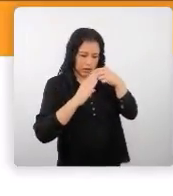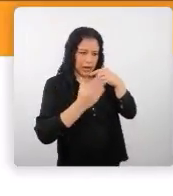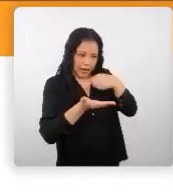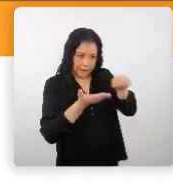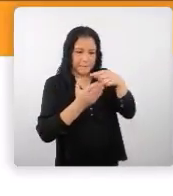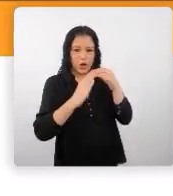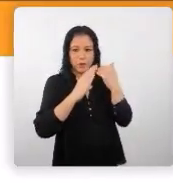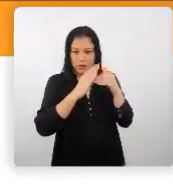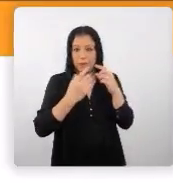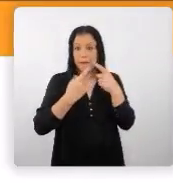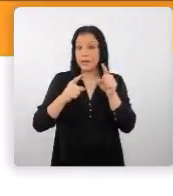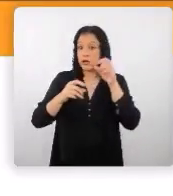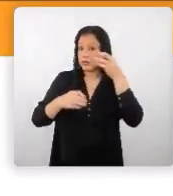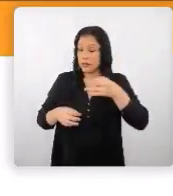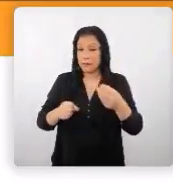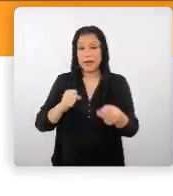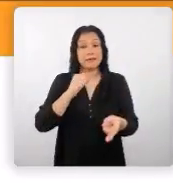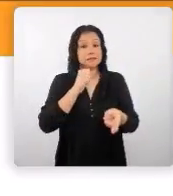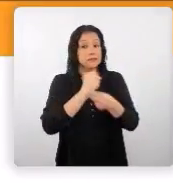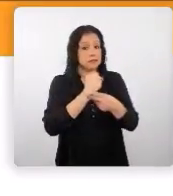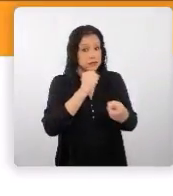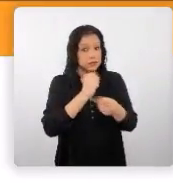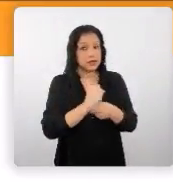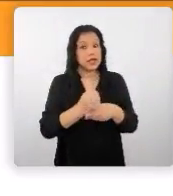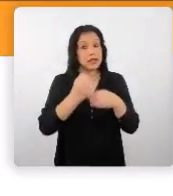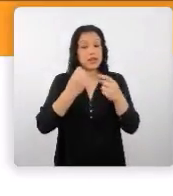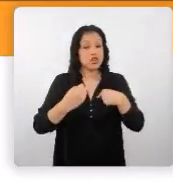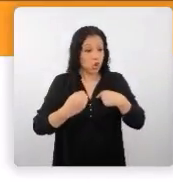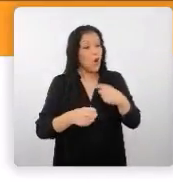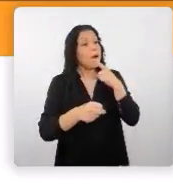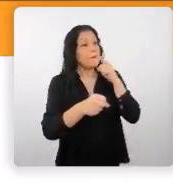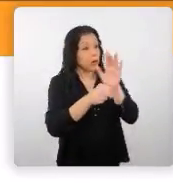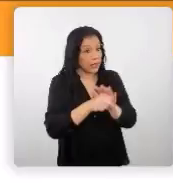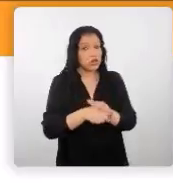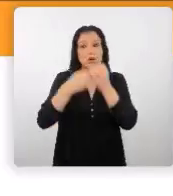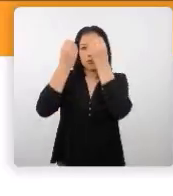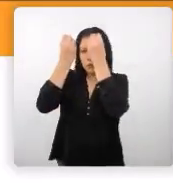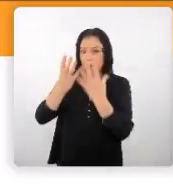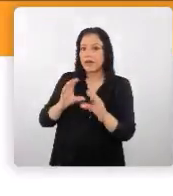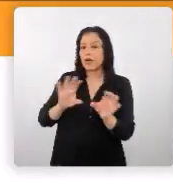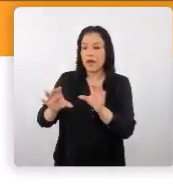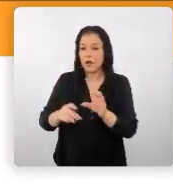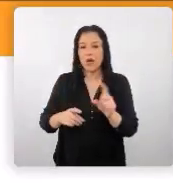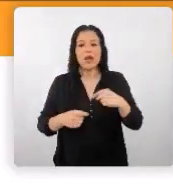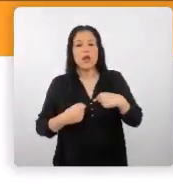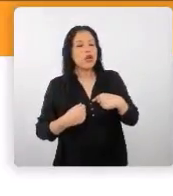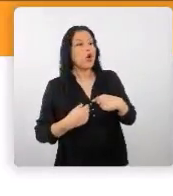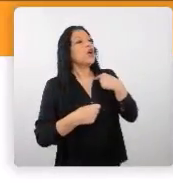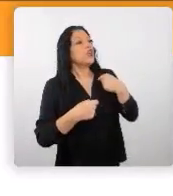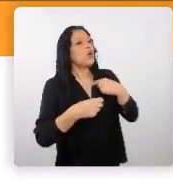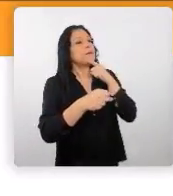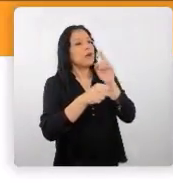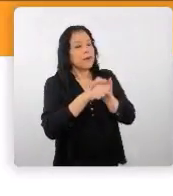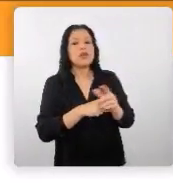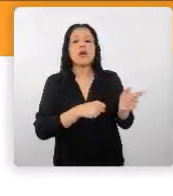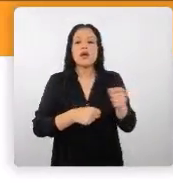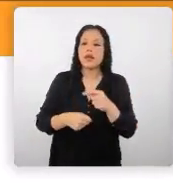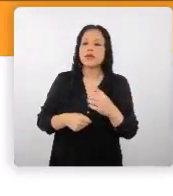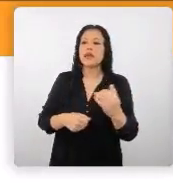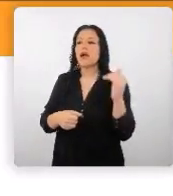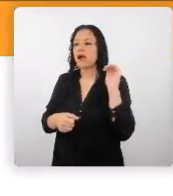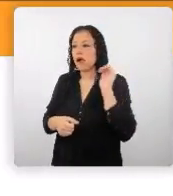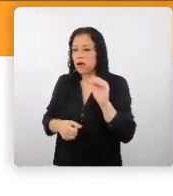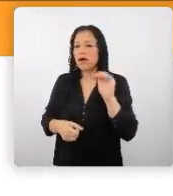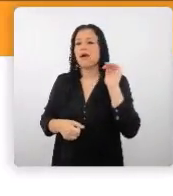siempre deben asegurarse de cumplir con lo que están prometiendo. No deben esperar que la otra parte les haga el